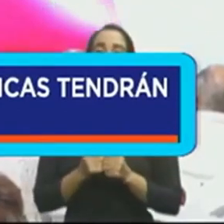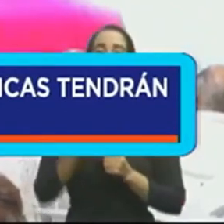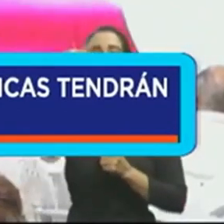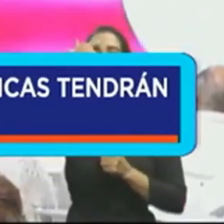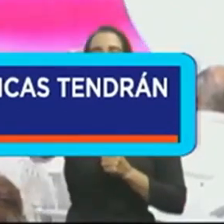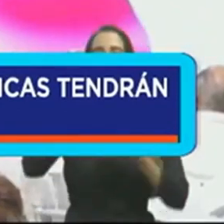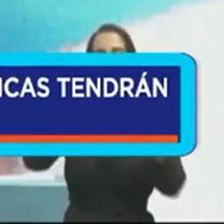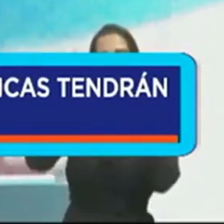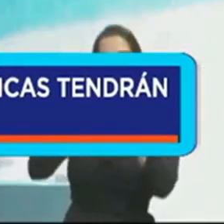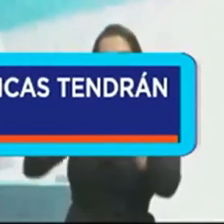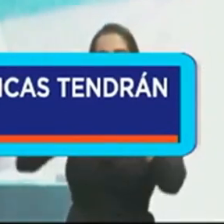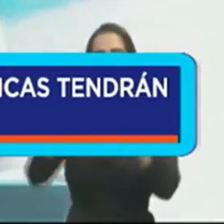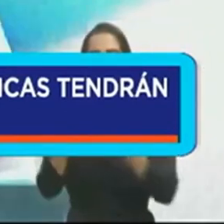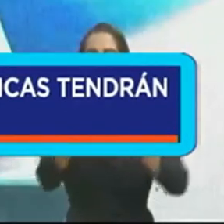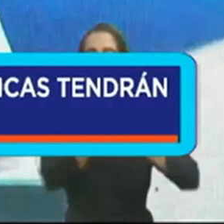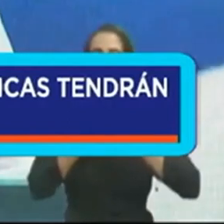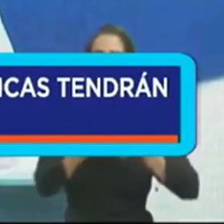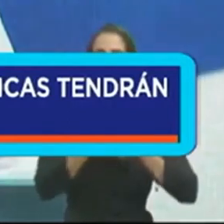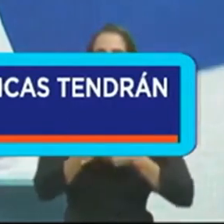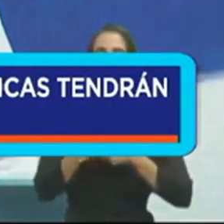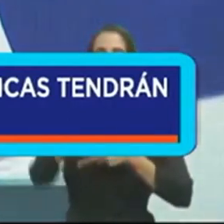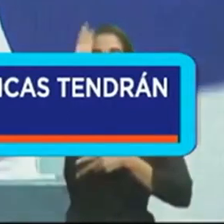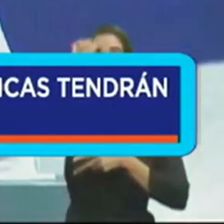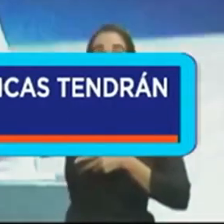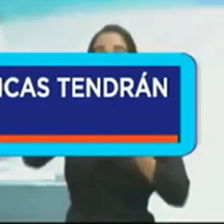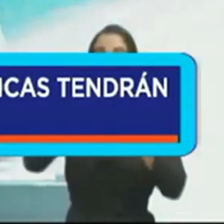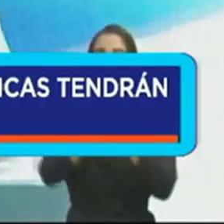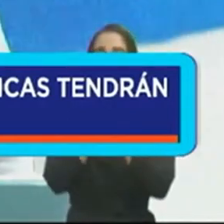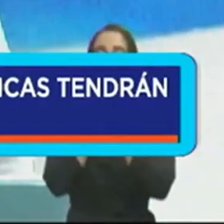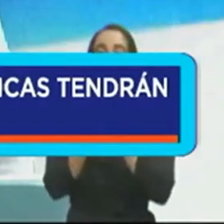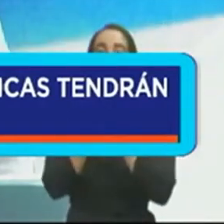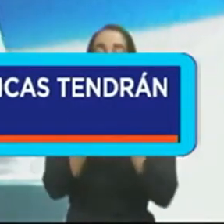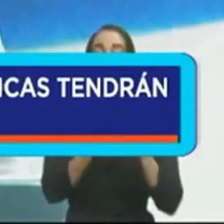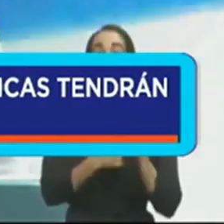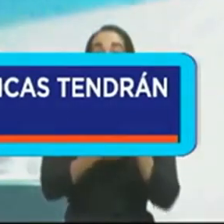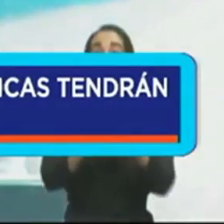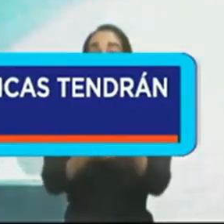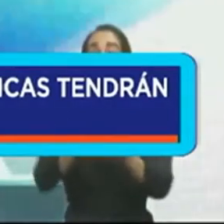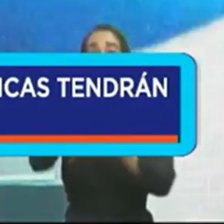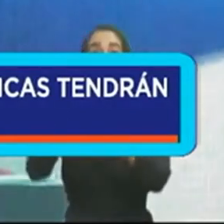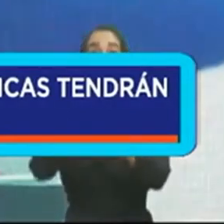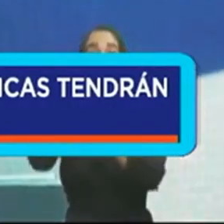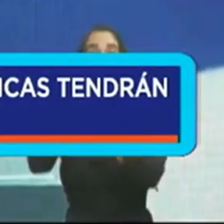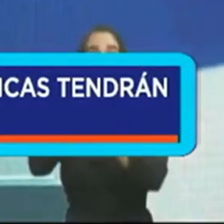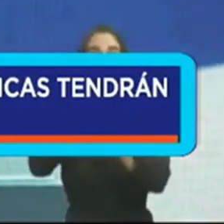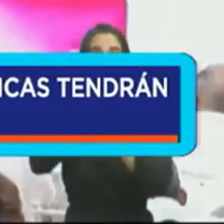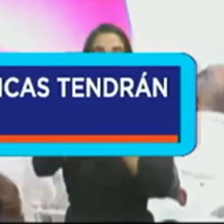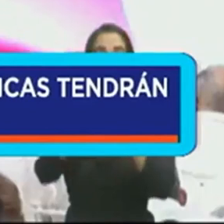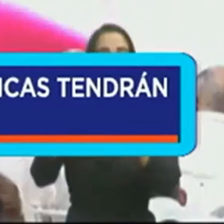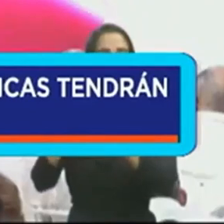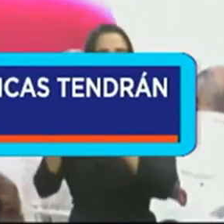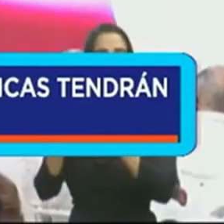las atienden y las cuidan. Amigas y amigos, reconocerles a las trabajadoras y trabajadores